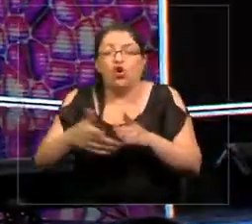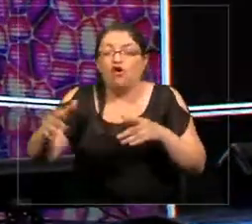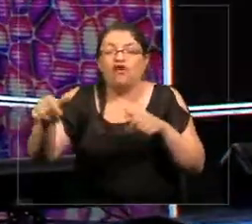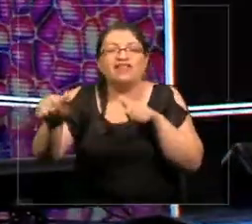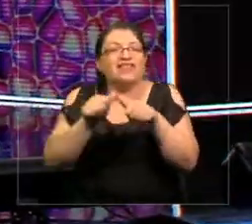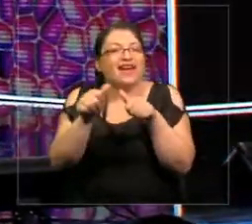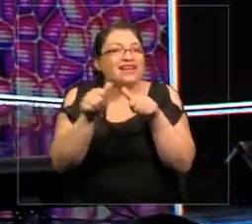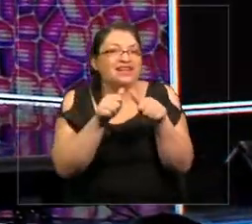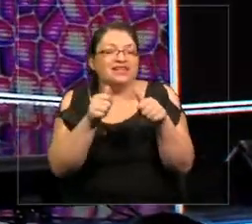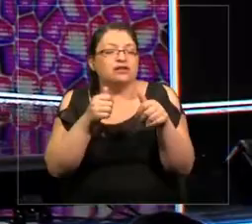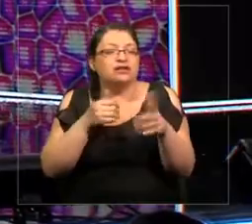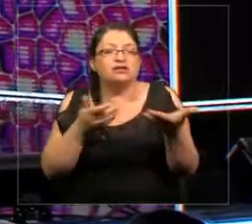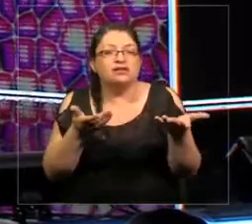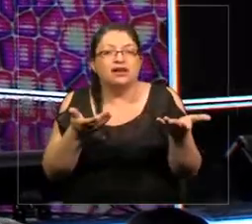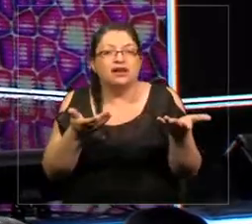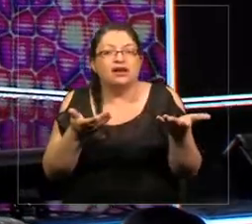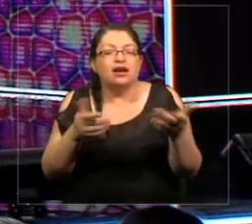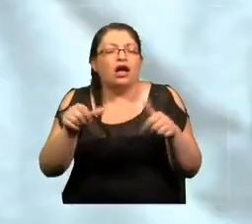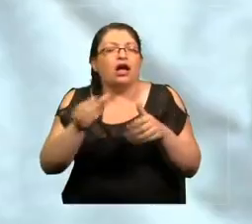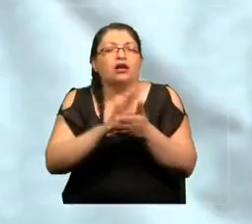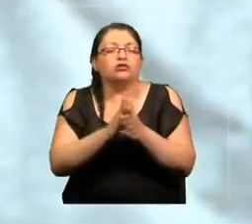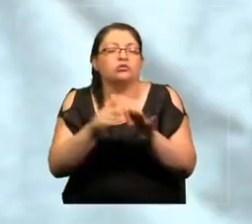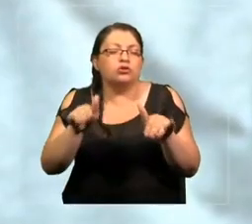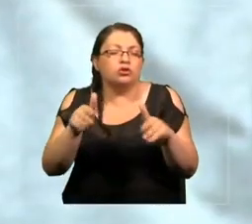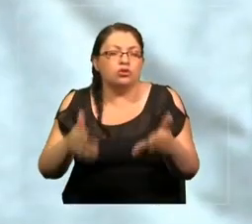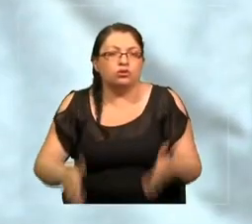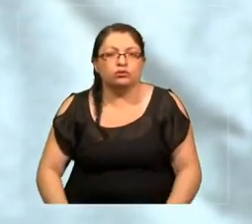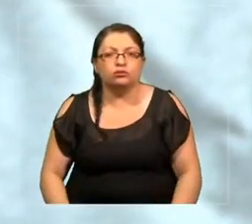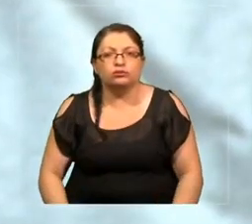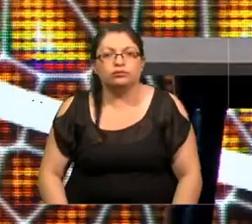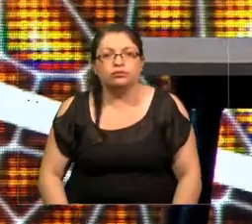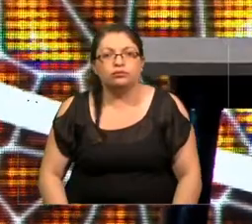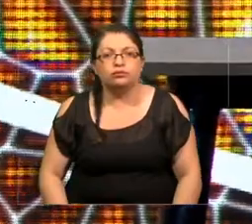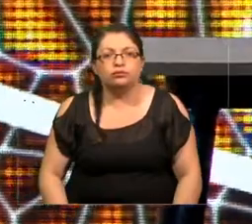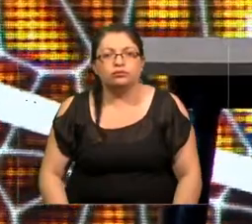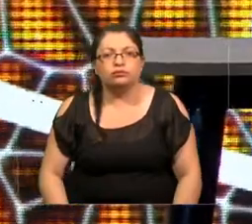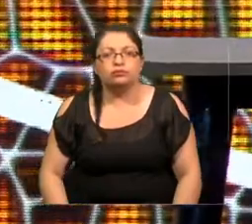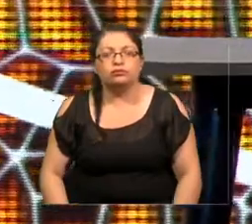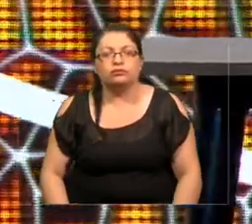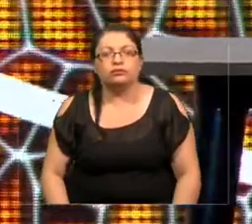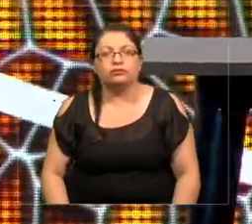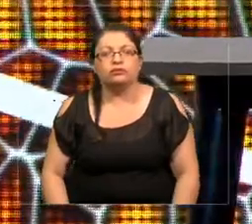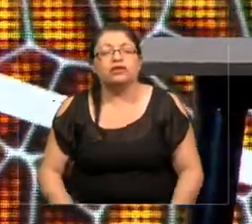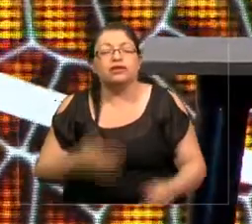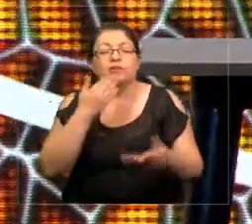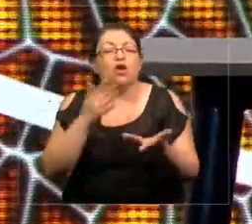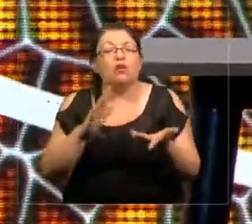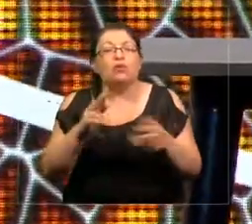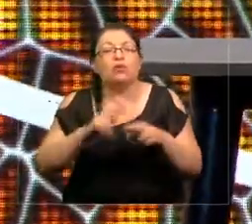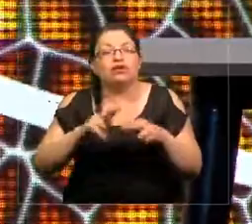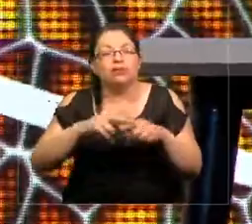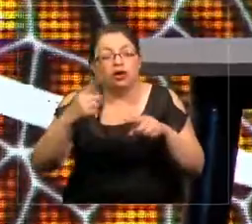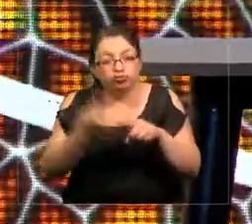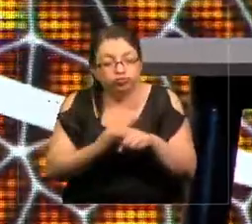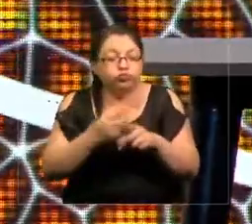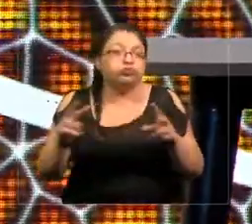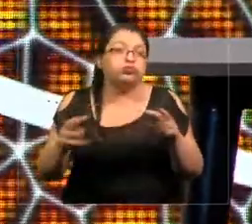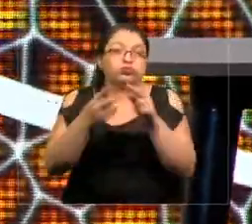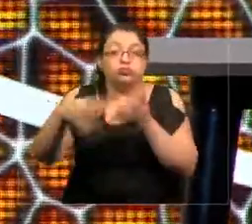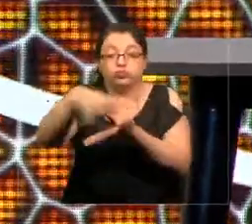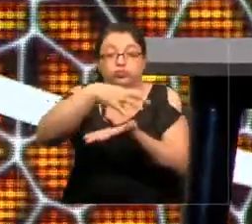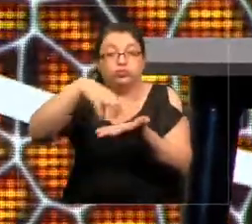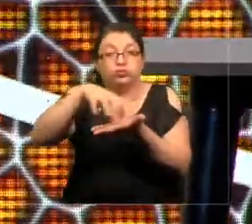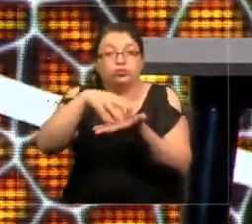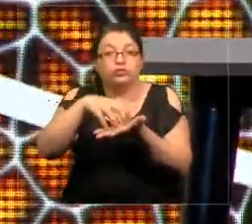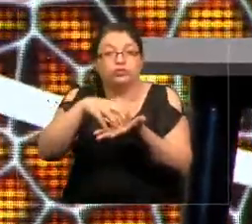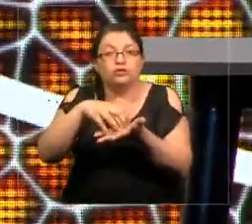todo muy cerca la regeneración urbana que es una tendencia mayor